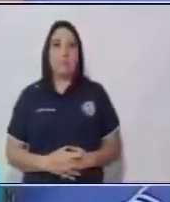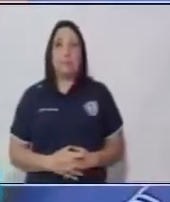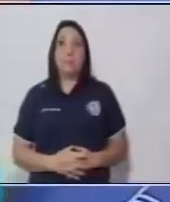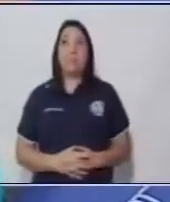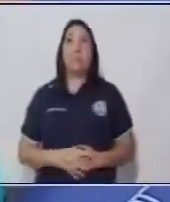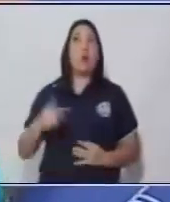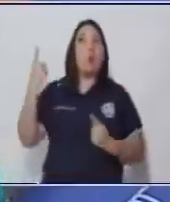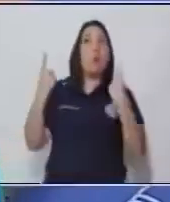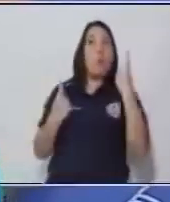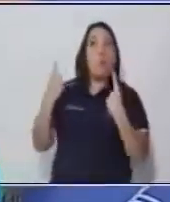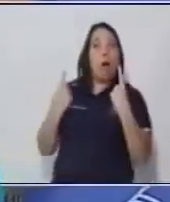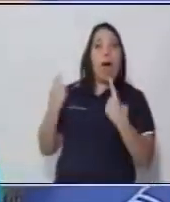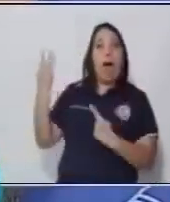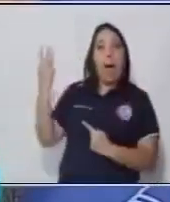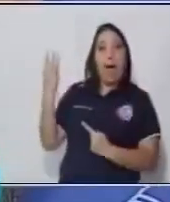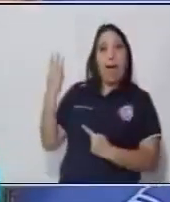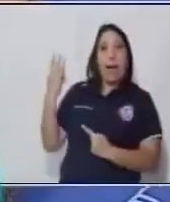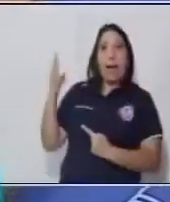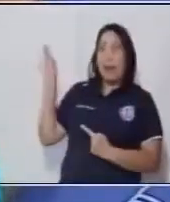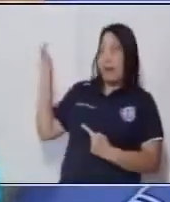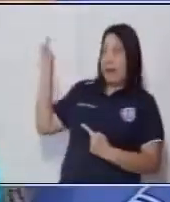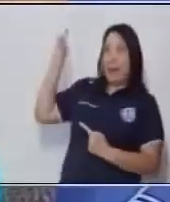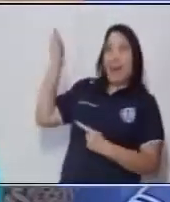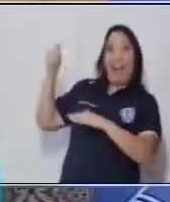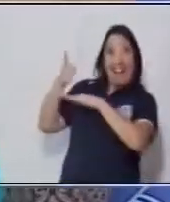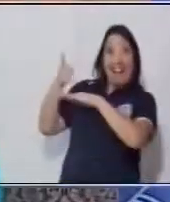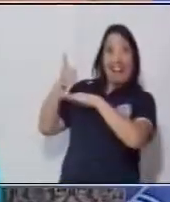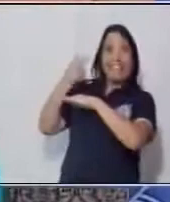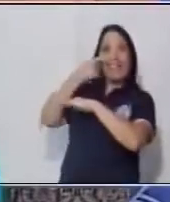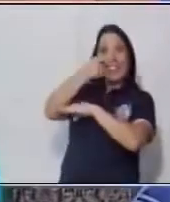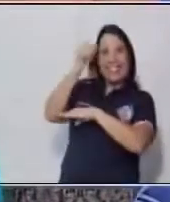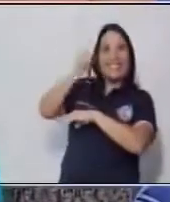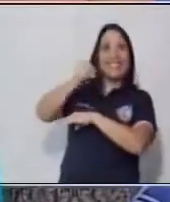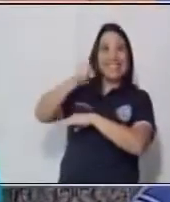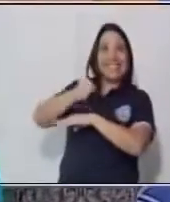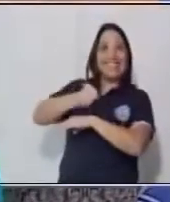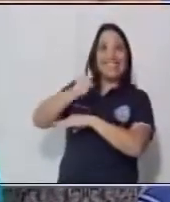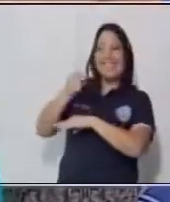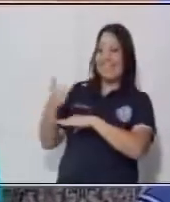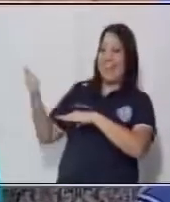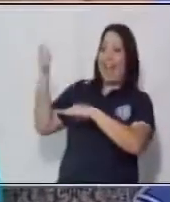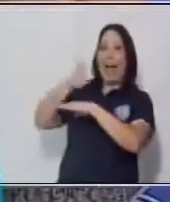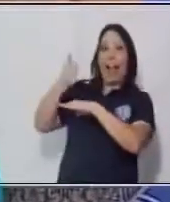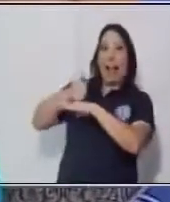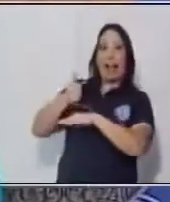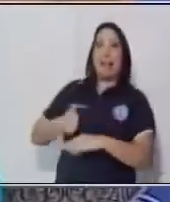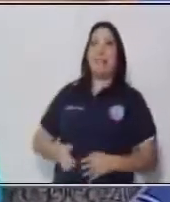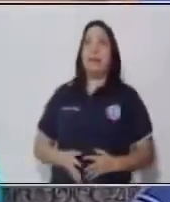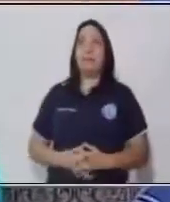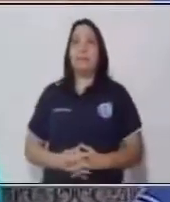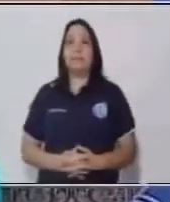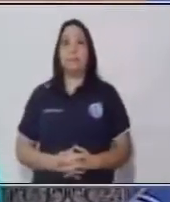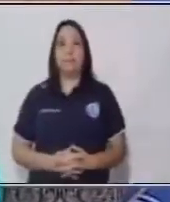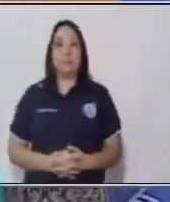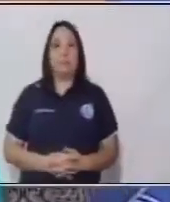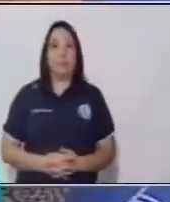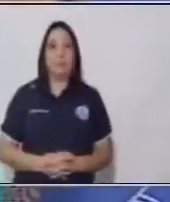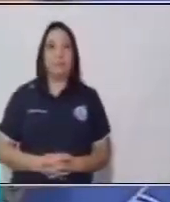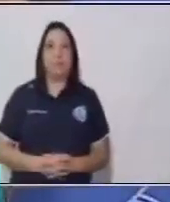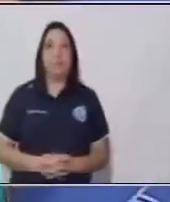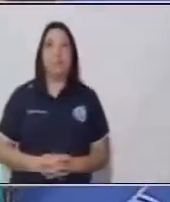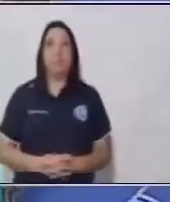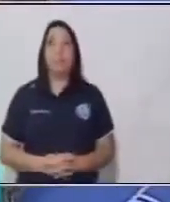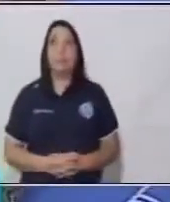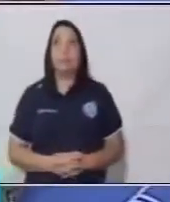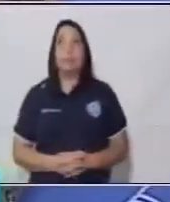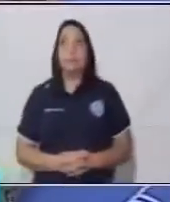¿En cuál de estas tres podemos encontrar la otra imagen parecida a la casa? ¿Será